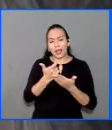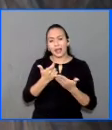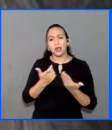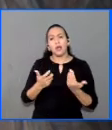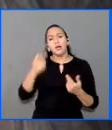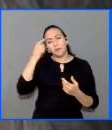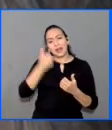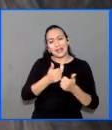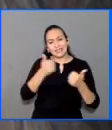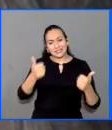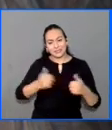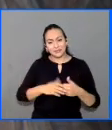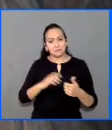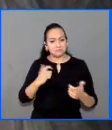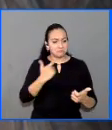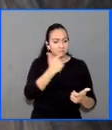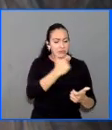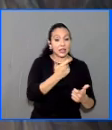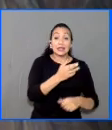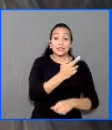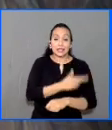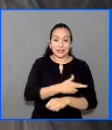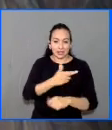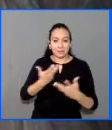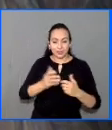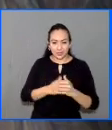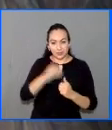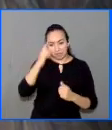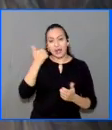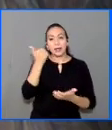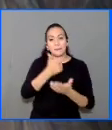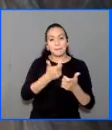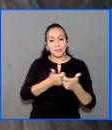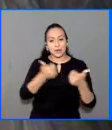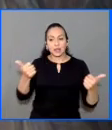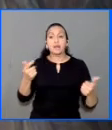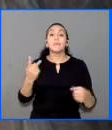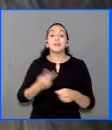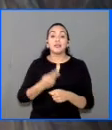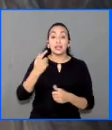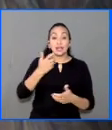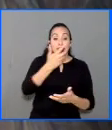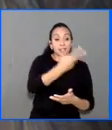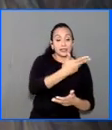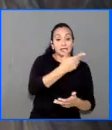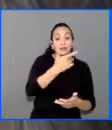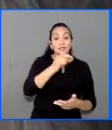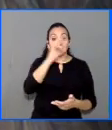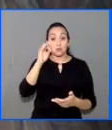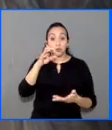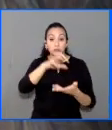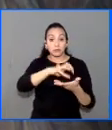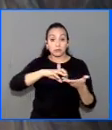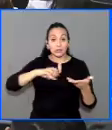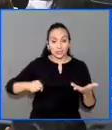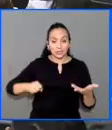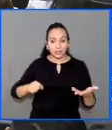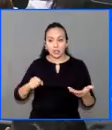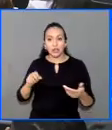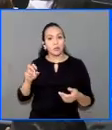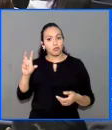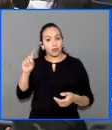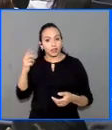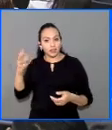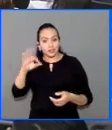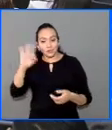realizar ese tratamiento como un pago por separación, pues la retención es del 5 al 7% en lugar de un 35%.